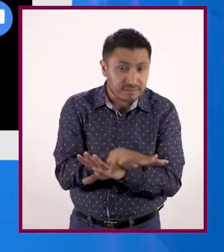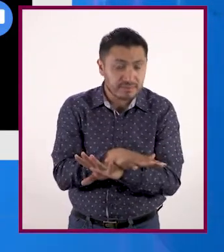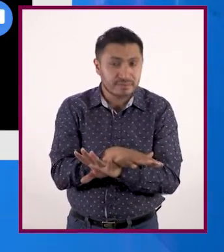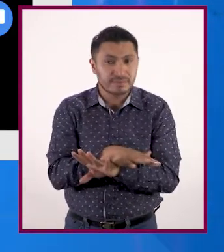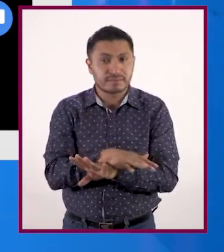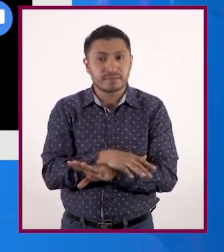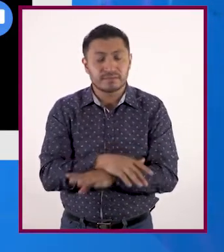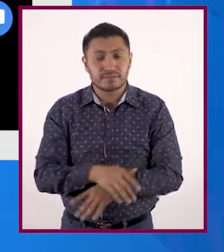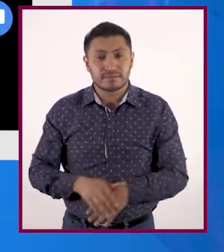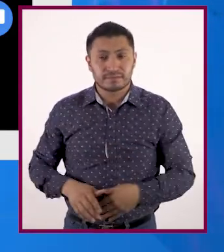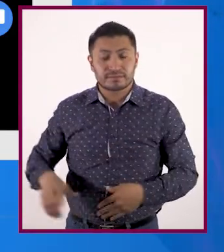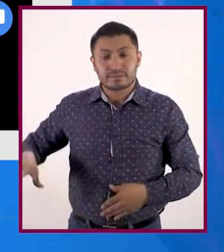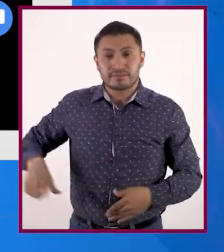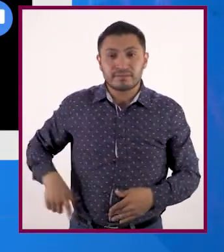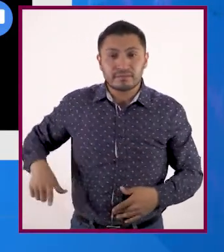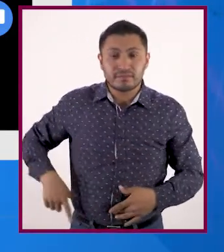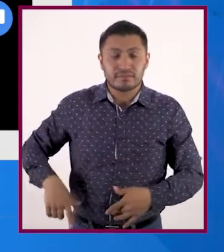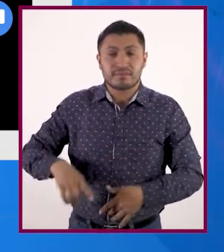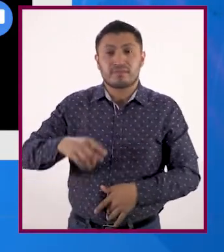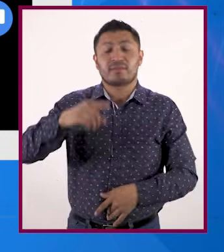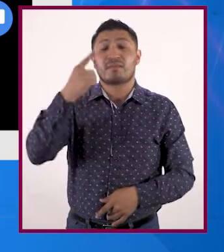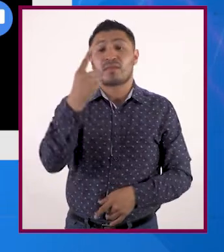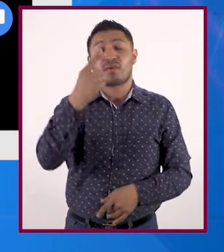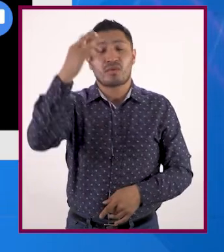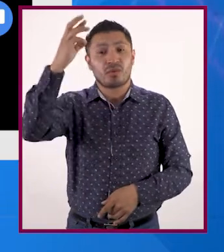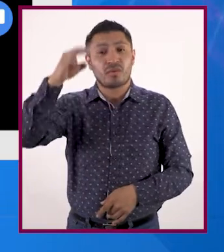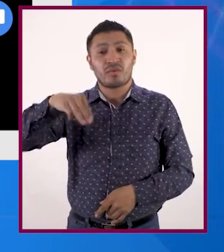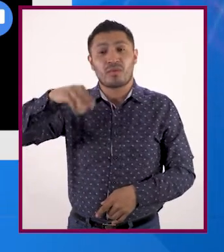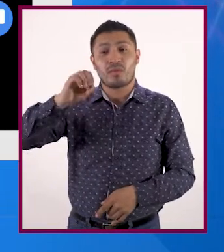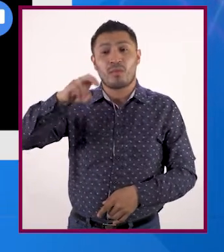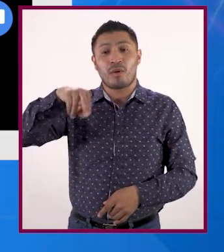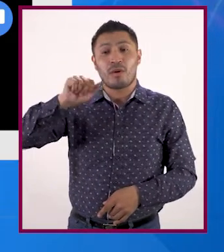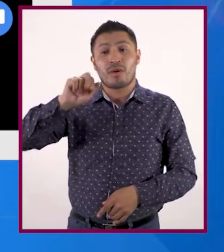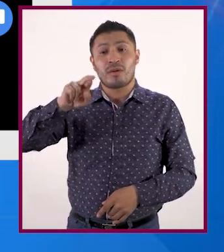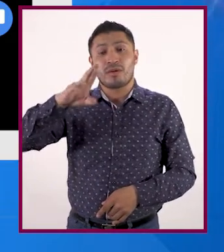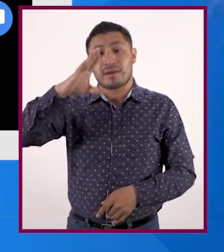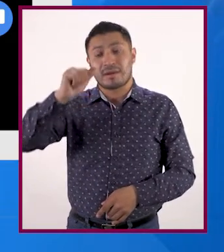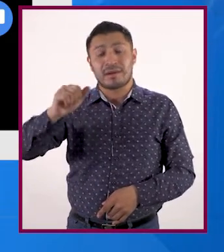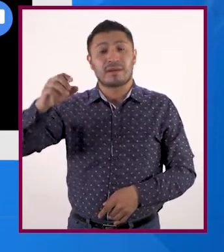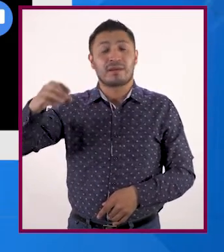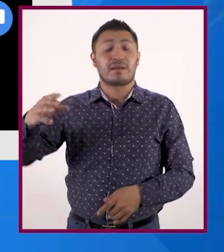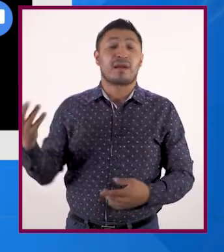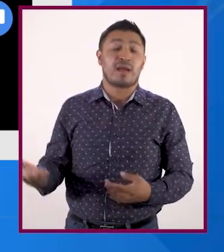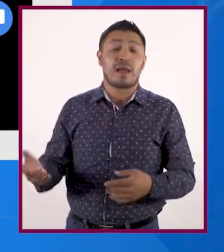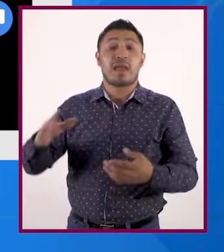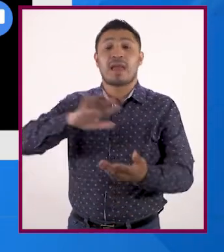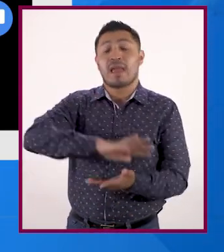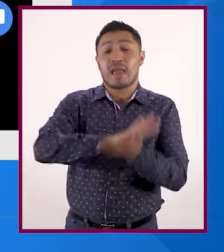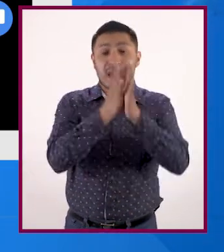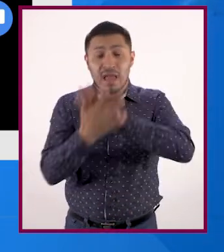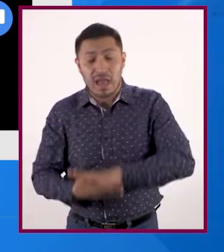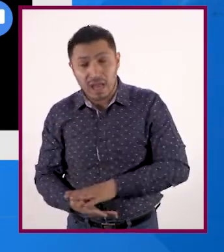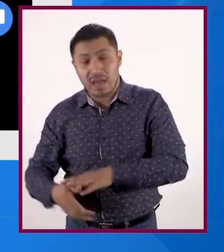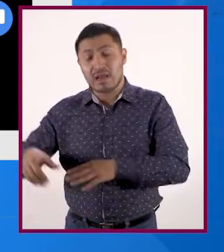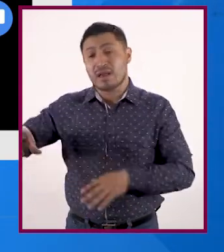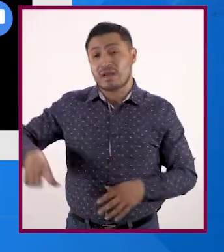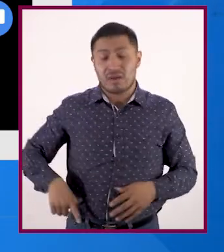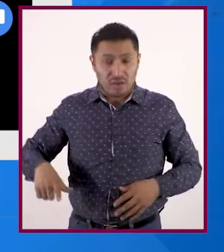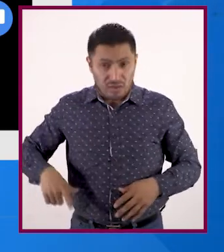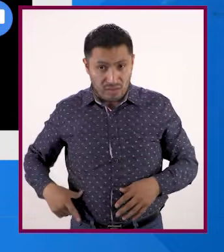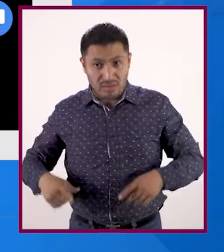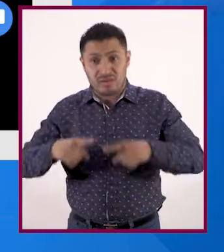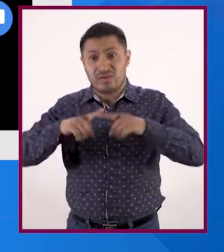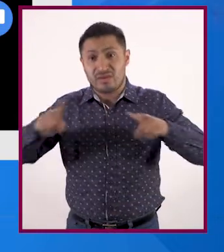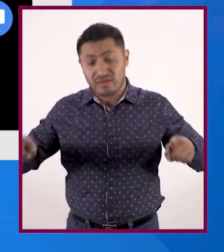oligárquico que era a partir de un monarca a un estado en el cual los diferentes miembros de ese parlamento decidían